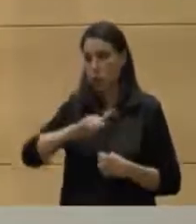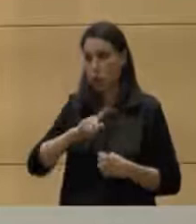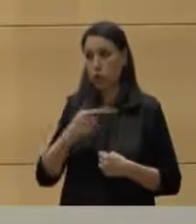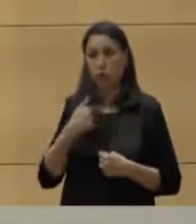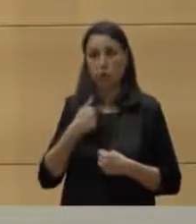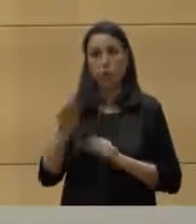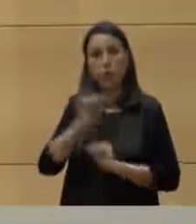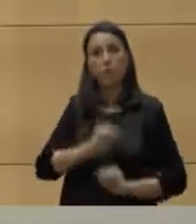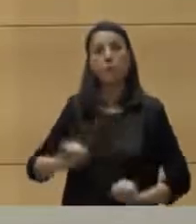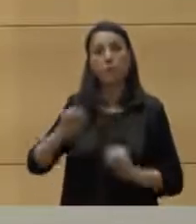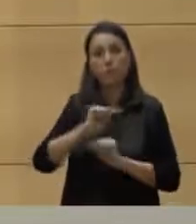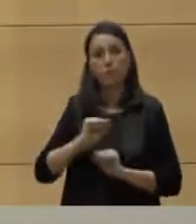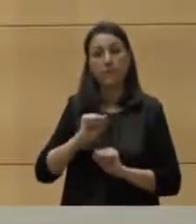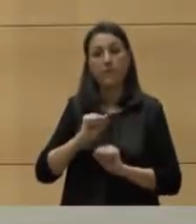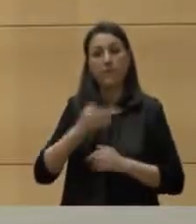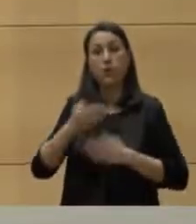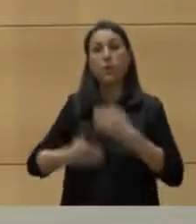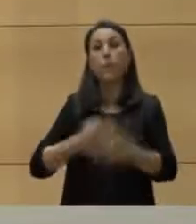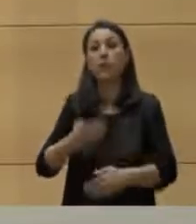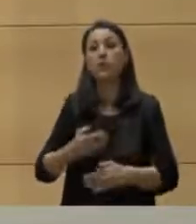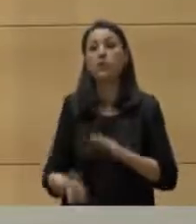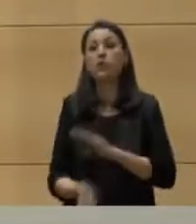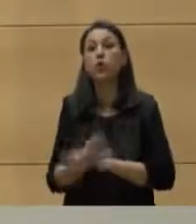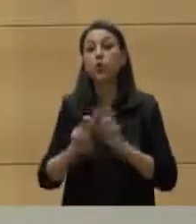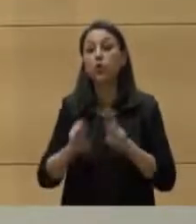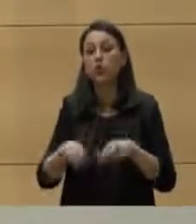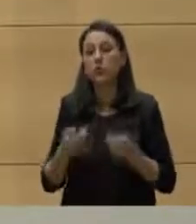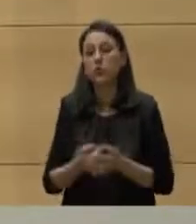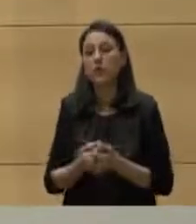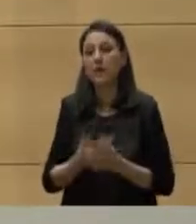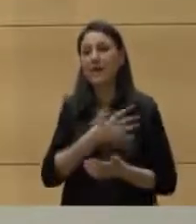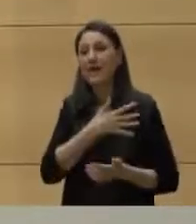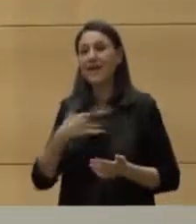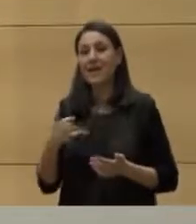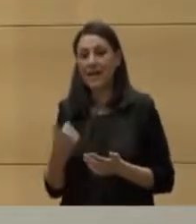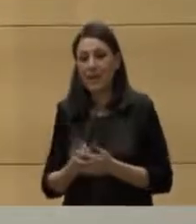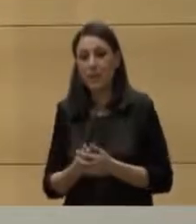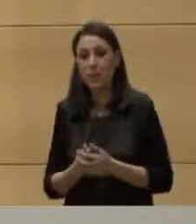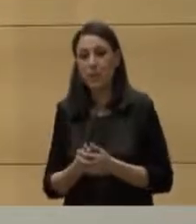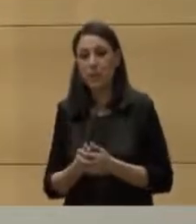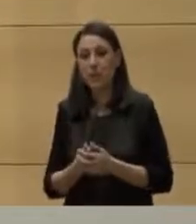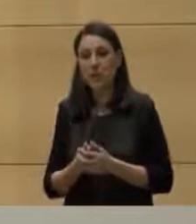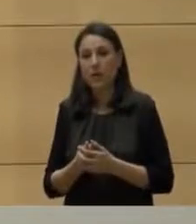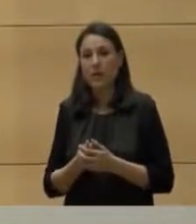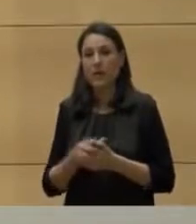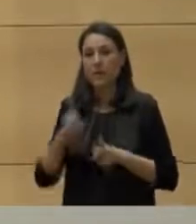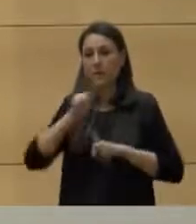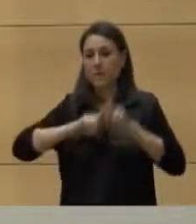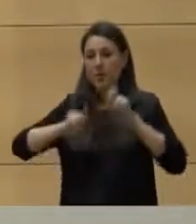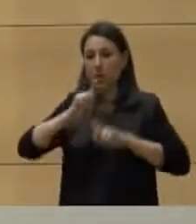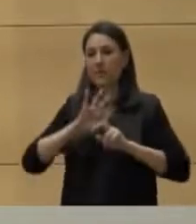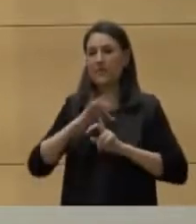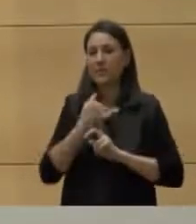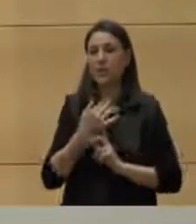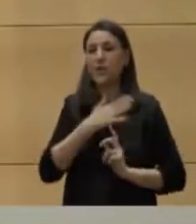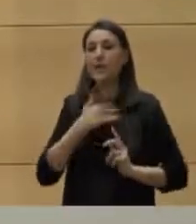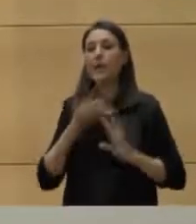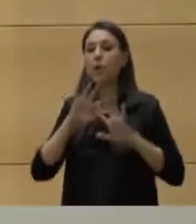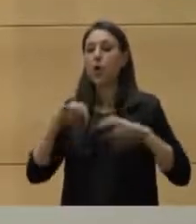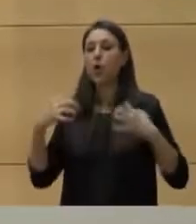defendemos el proceso constituyente, queremos retrotraer esa situación. Queremos unas